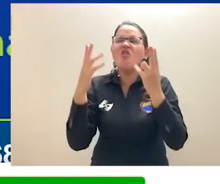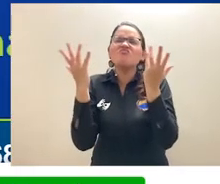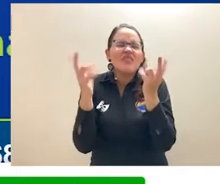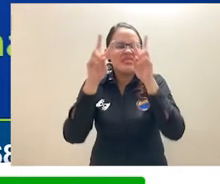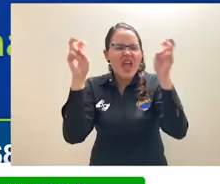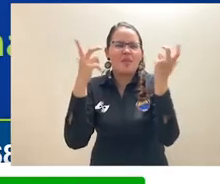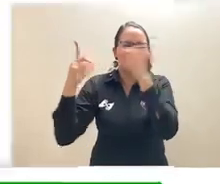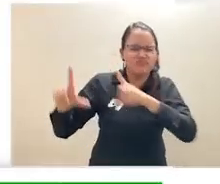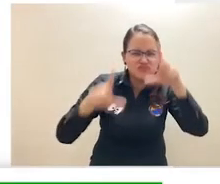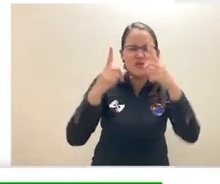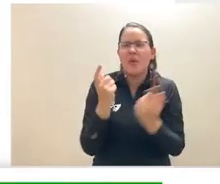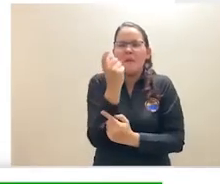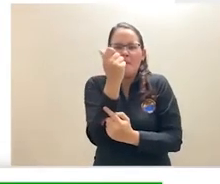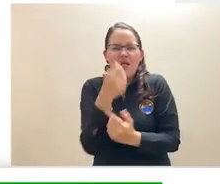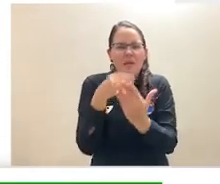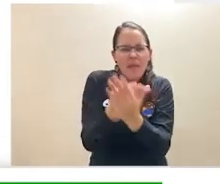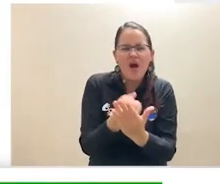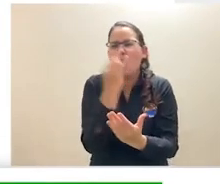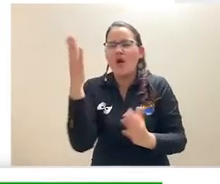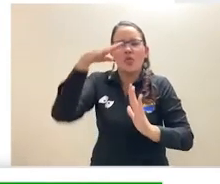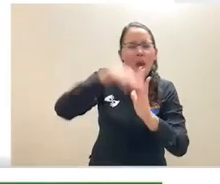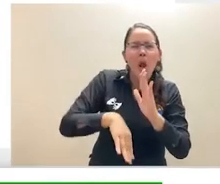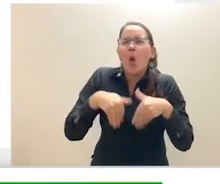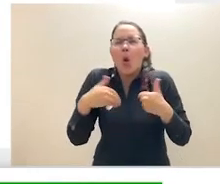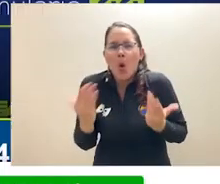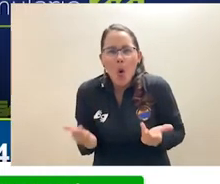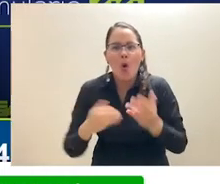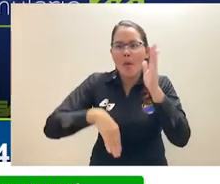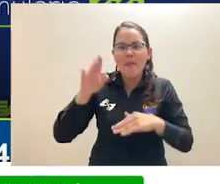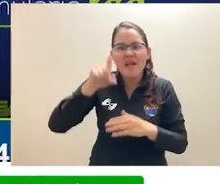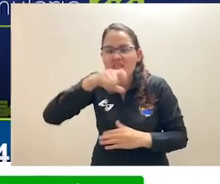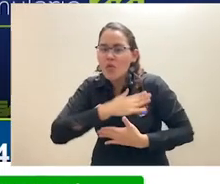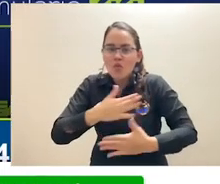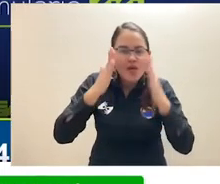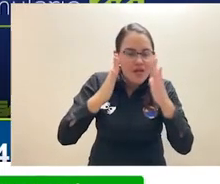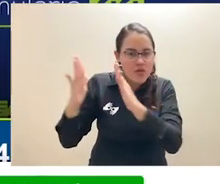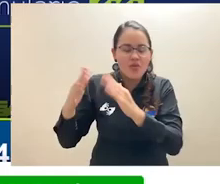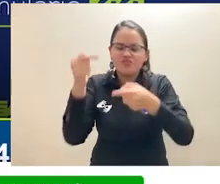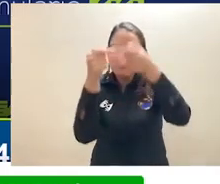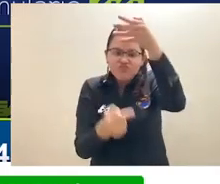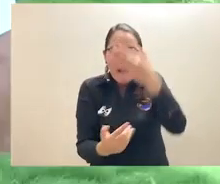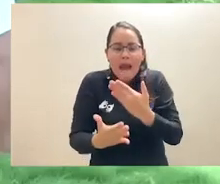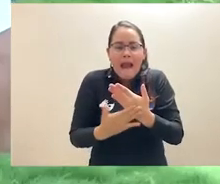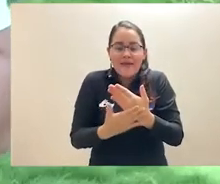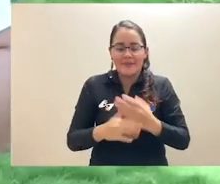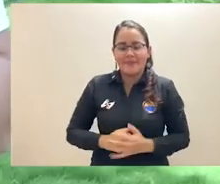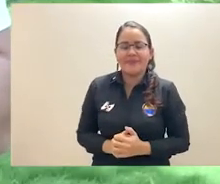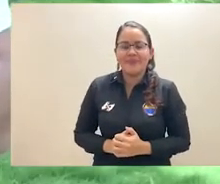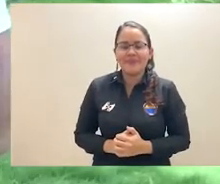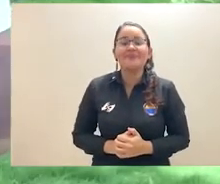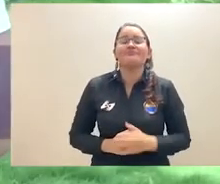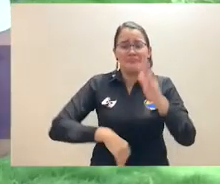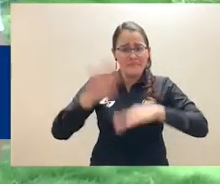de posgrados, costos, financiación, descuentos y demás beneficios que ofrece UniMagdalena. En este